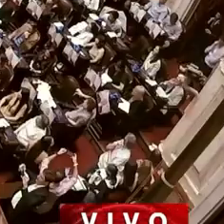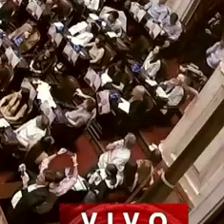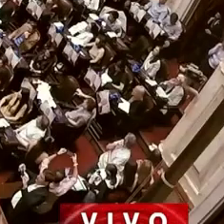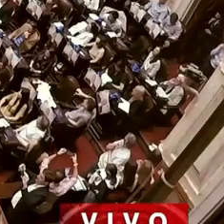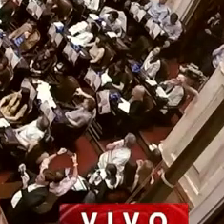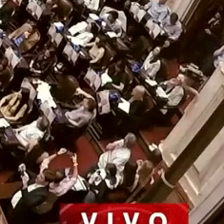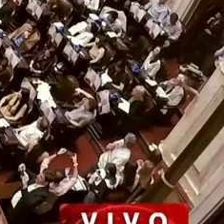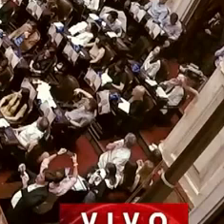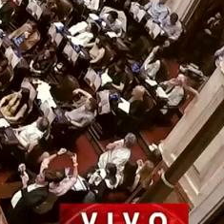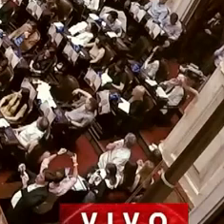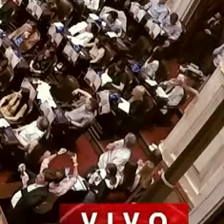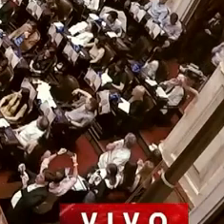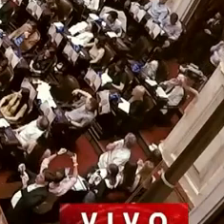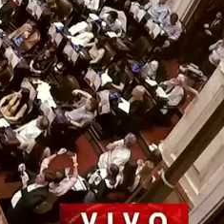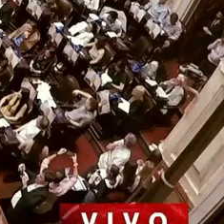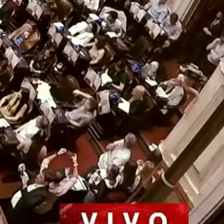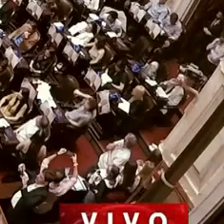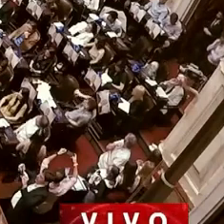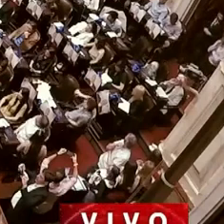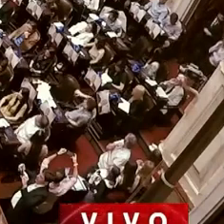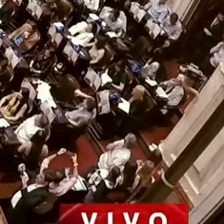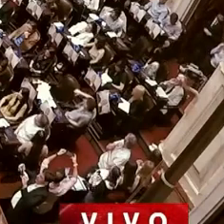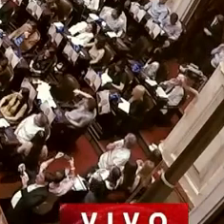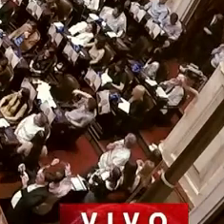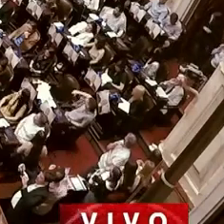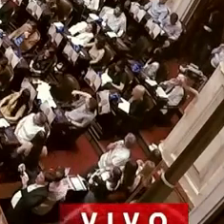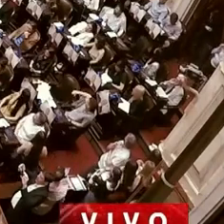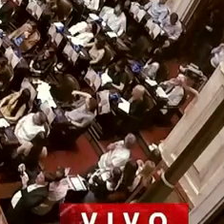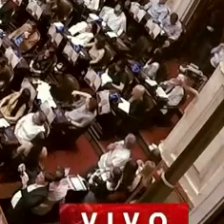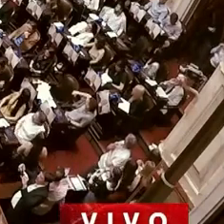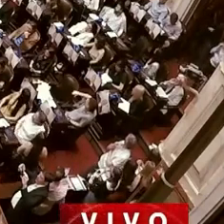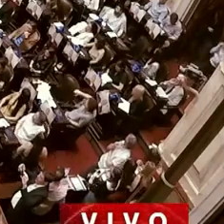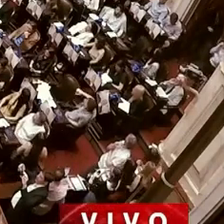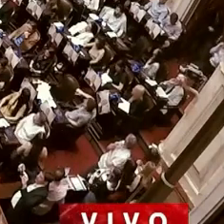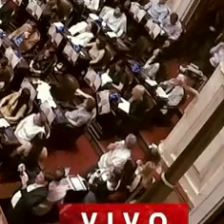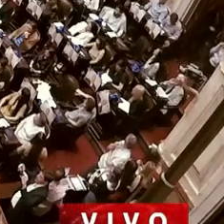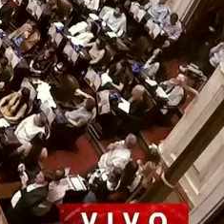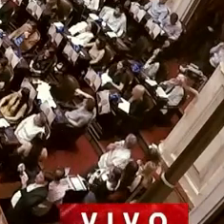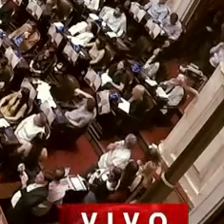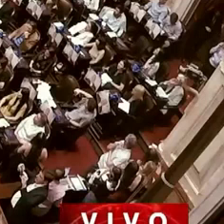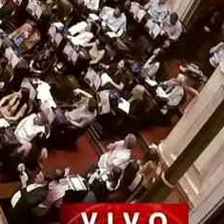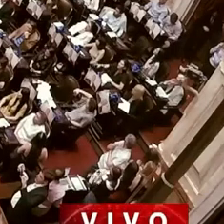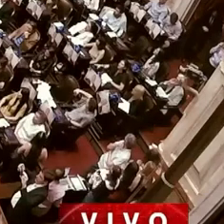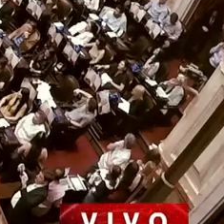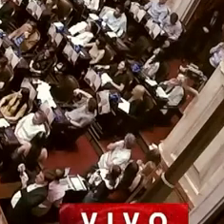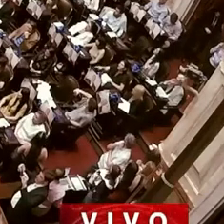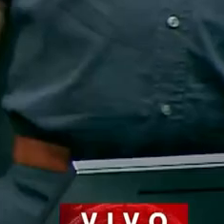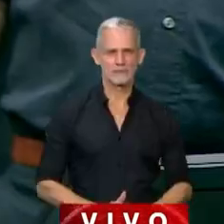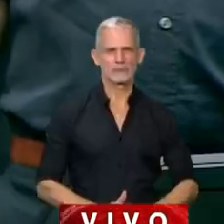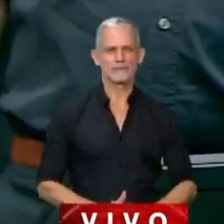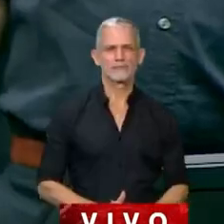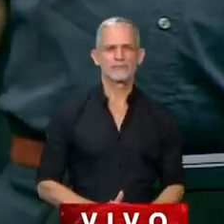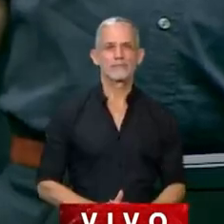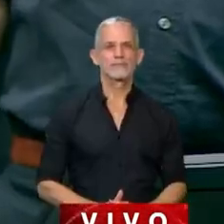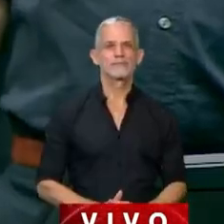Voy a tomar de manera verbal el voto a aquellos diputados que no se registraron en la votación.